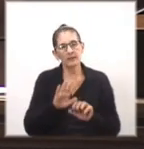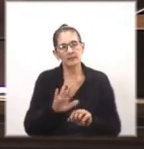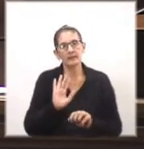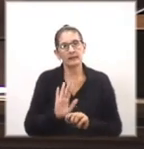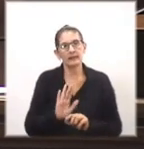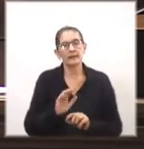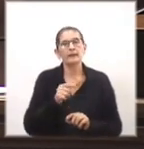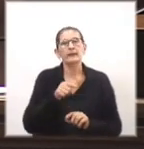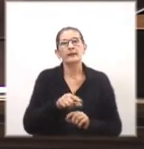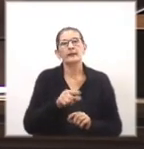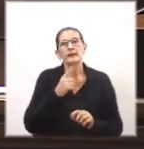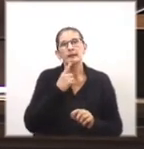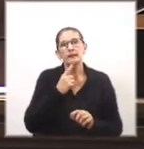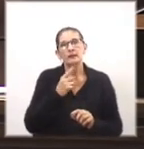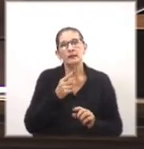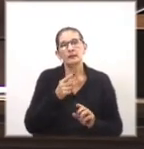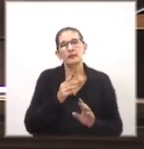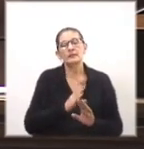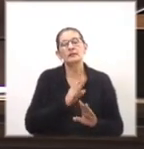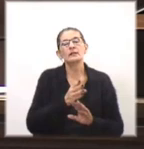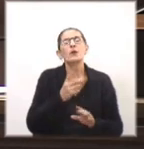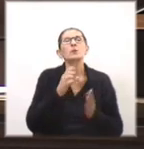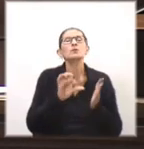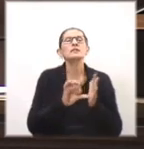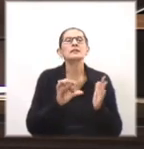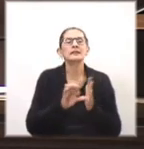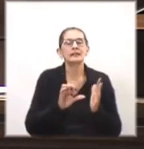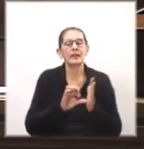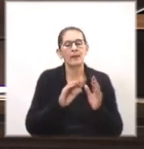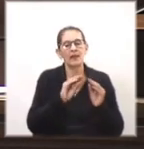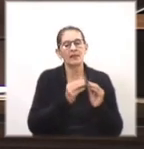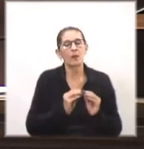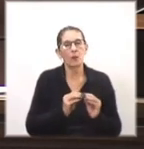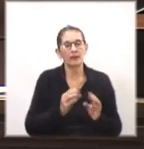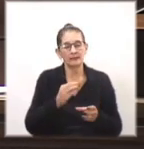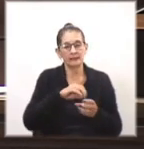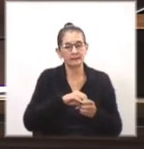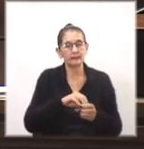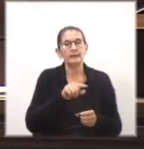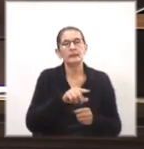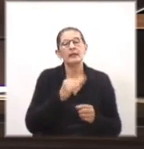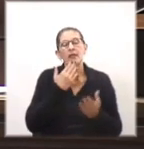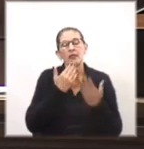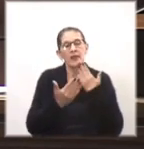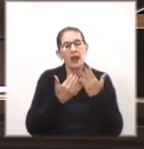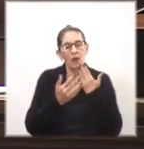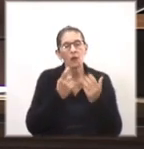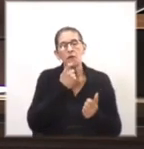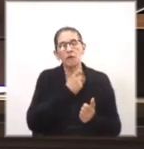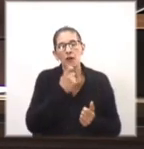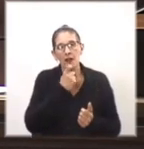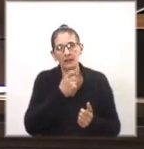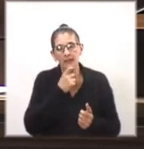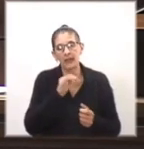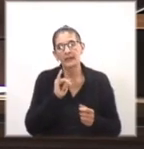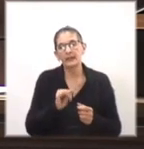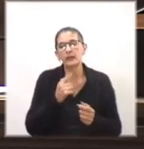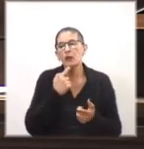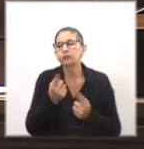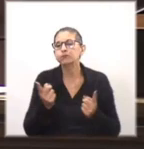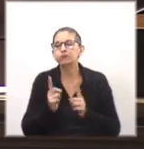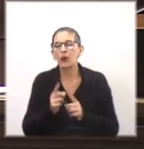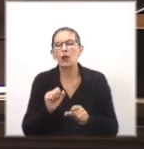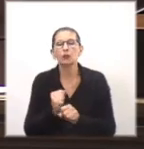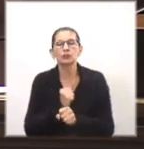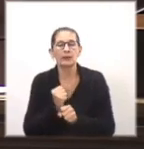evitado yendo a un sistema de cuentas nacionales, así como la falta de diálogo y consenso con los trabajadores,